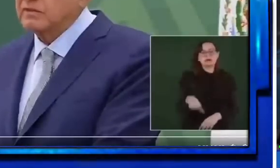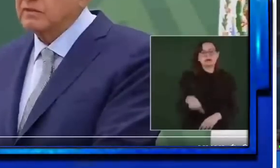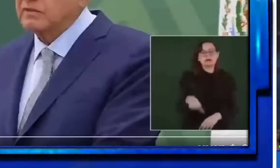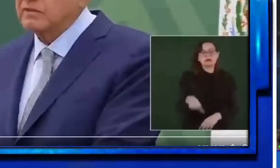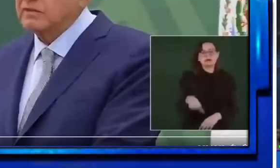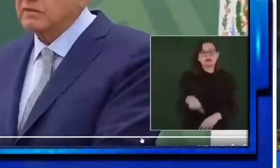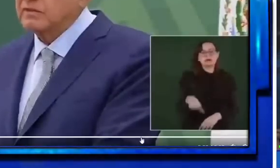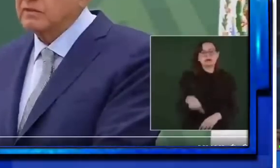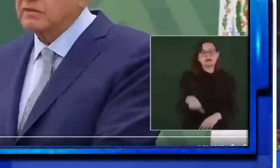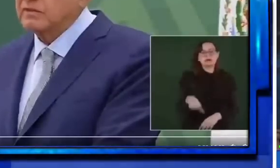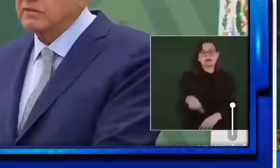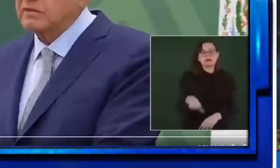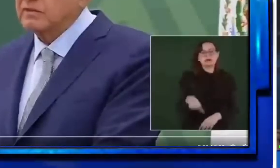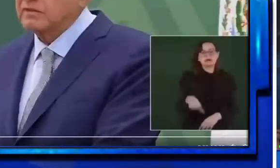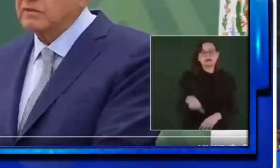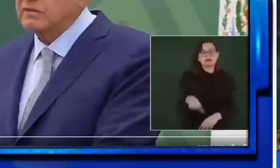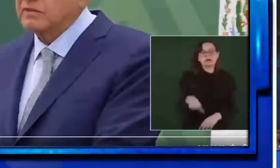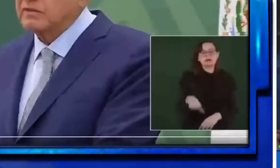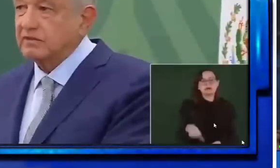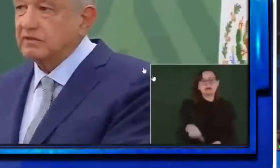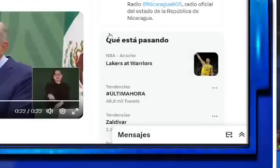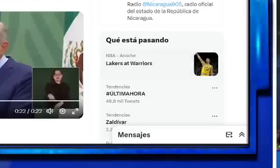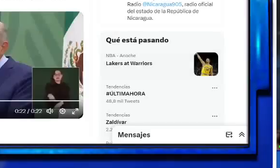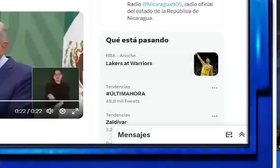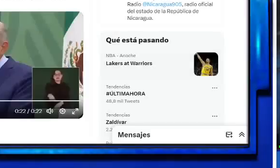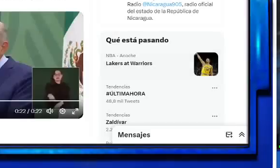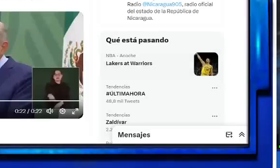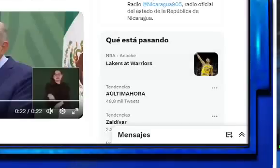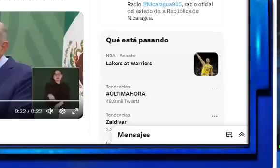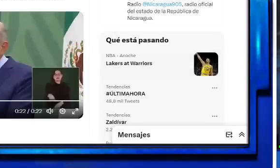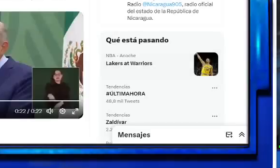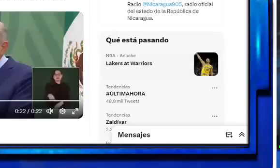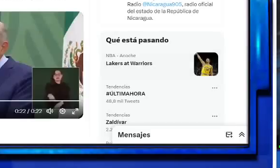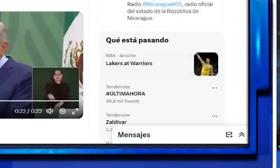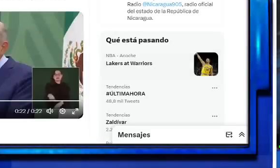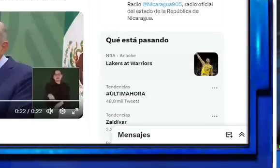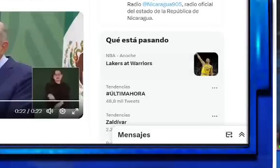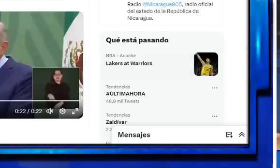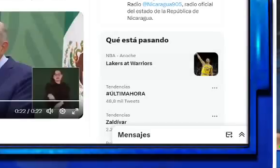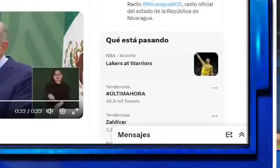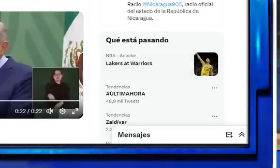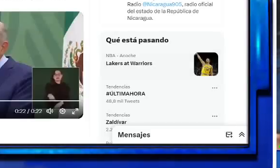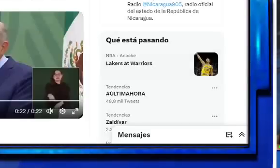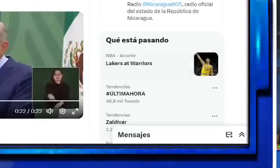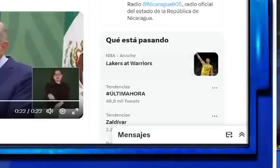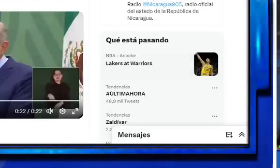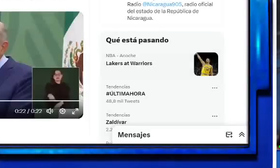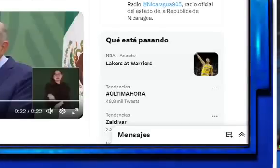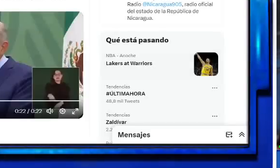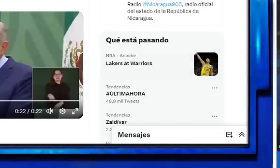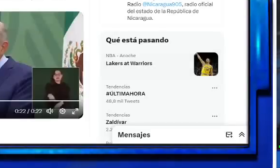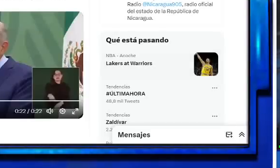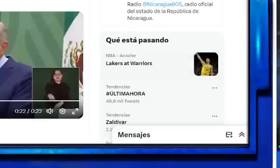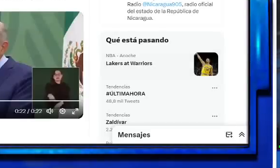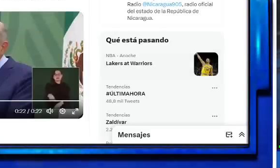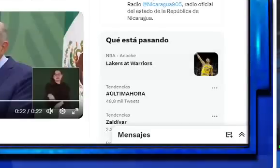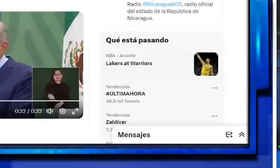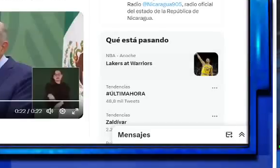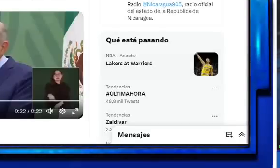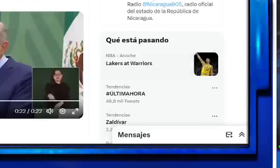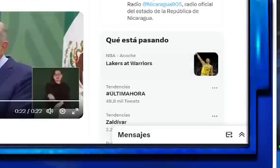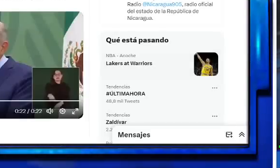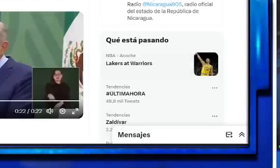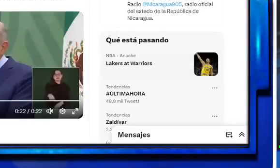y así es amigos tan es así que Recuerden el día de la marina el presidente Andrés Manuel López Obrador y el almirante